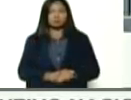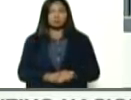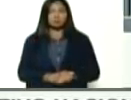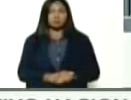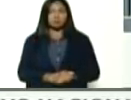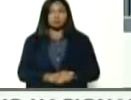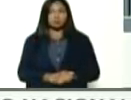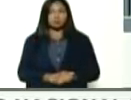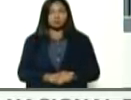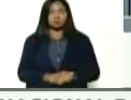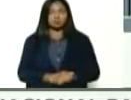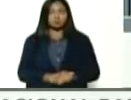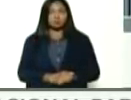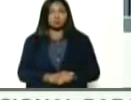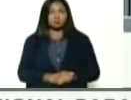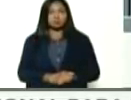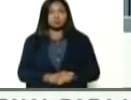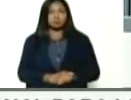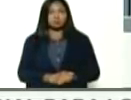tengo el teléfono